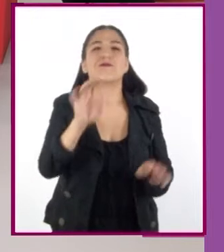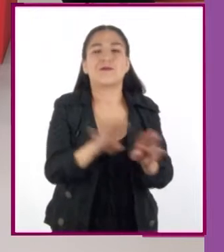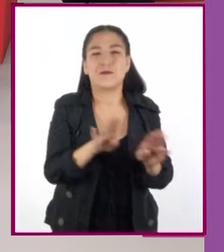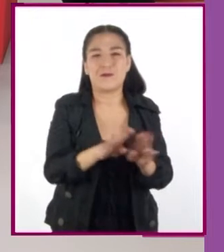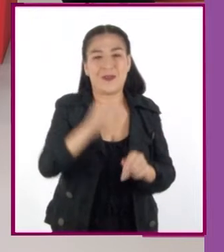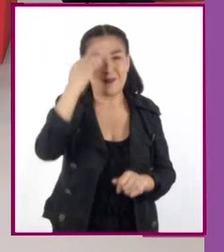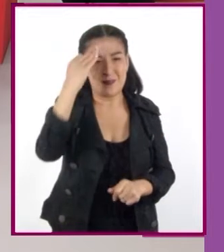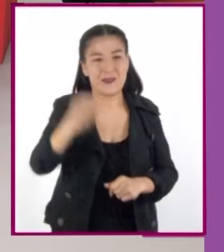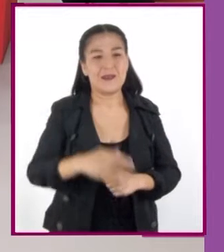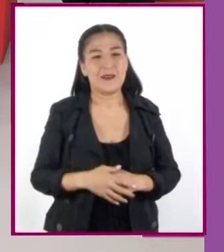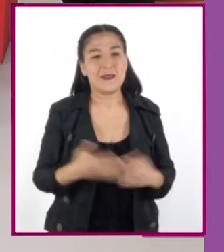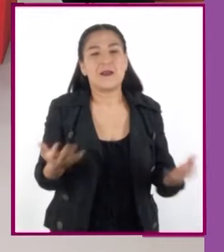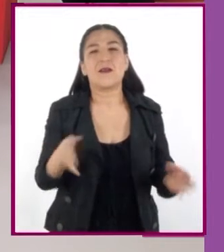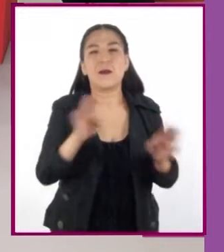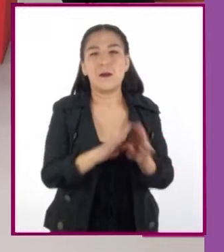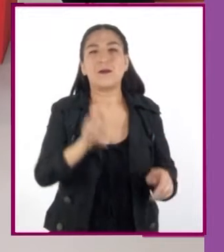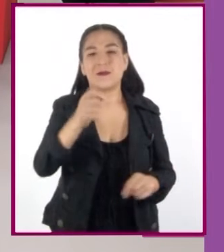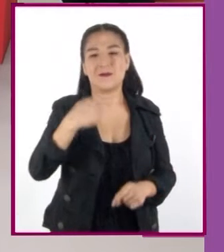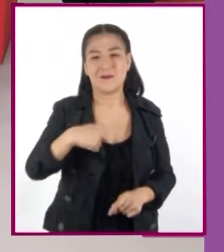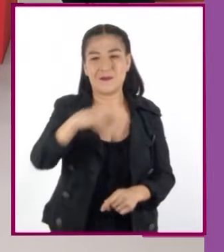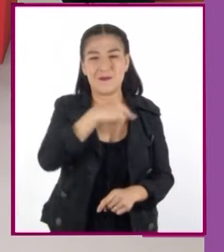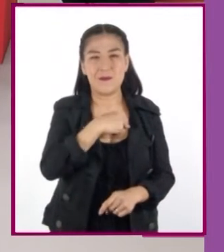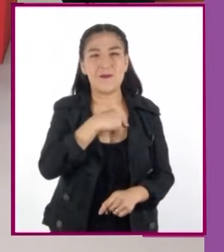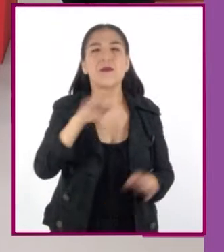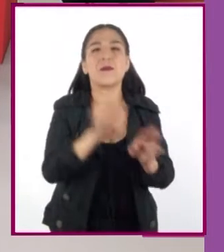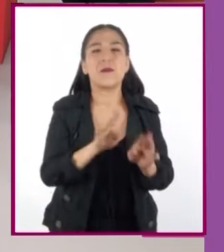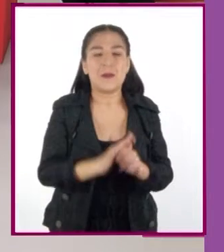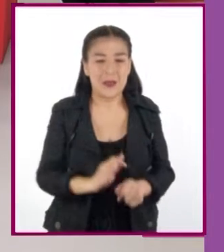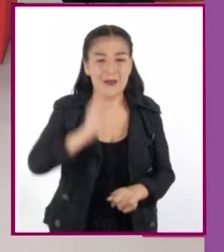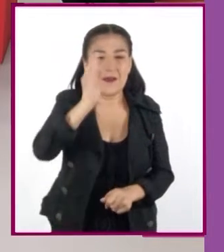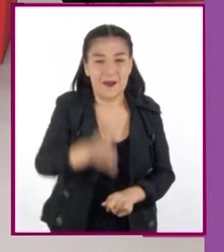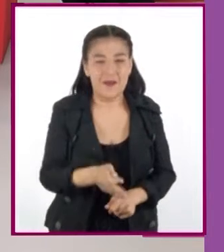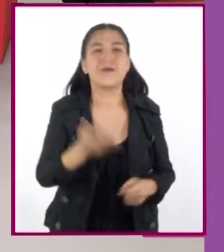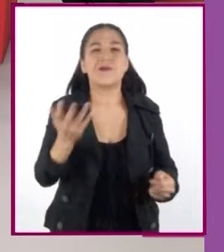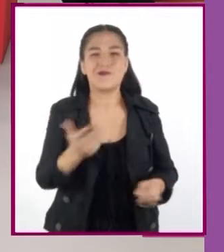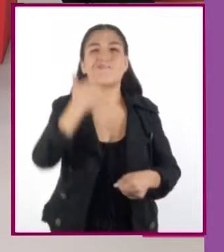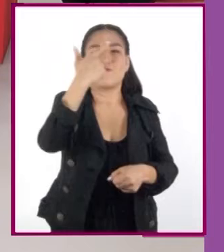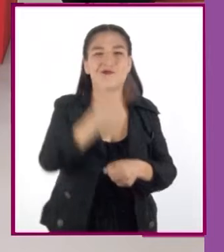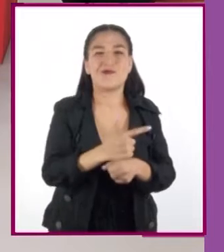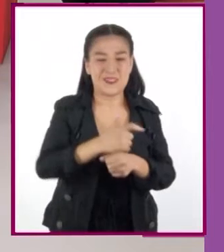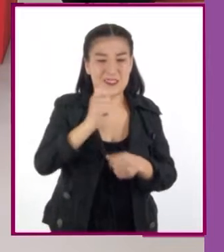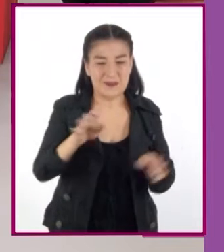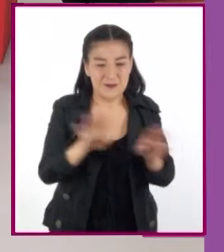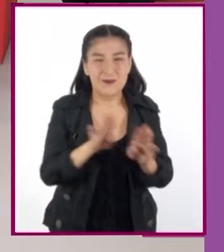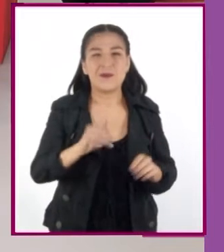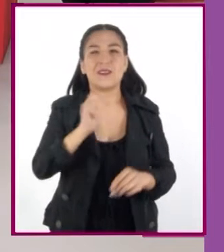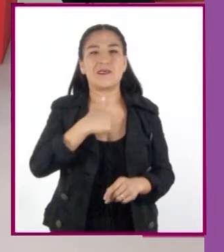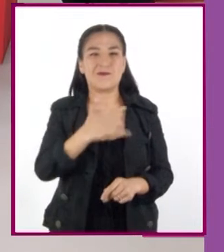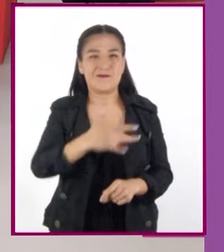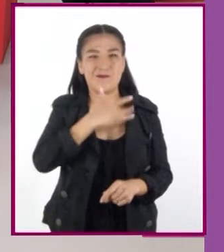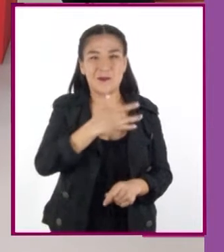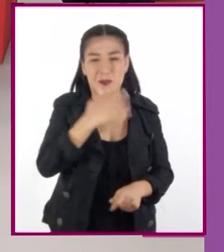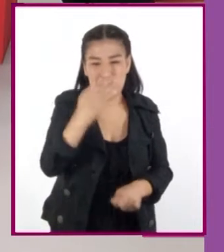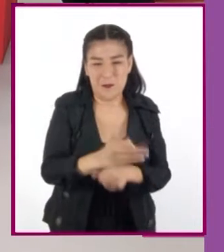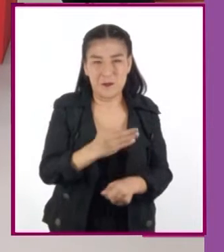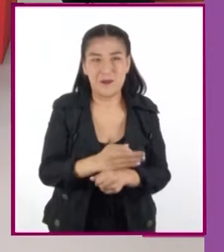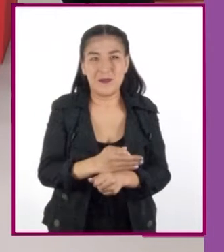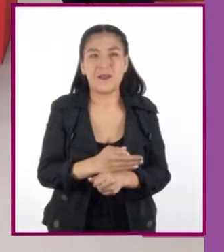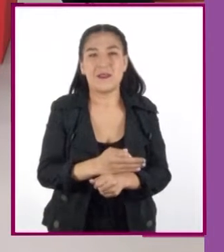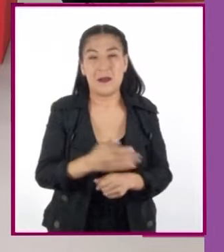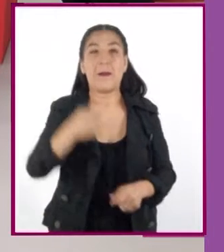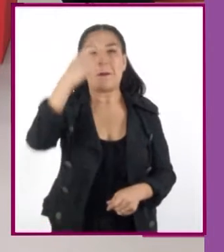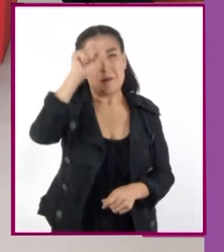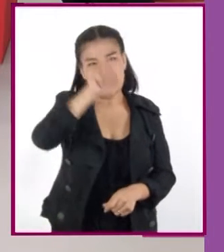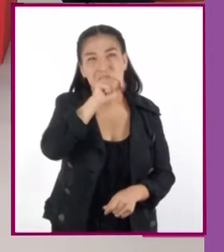momento. Aparecen en nosotros como la posibilidad de darnos cuenta de nuestras necesidades y para vivir